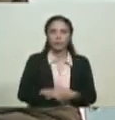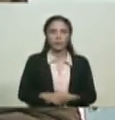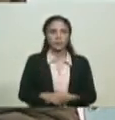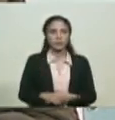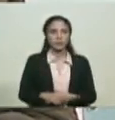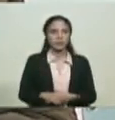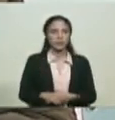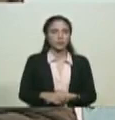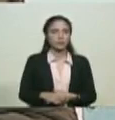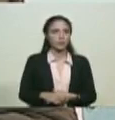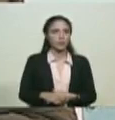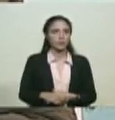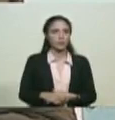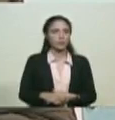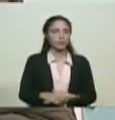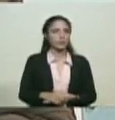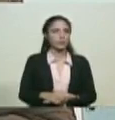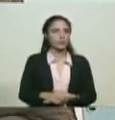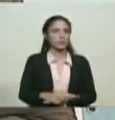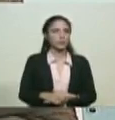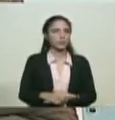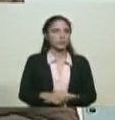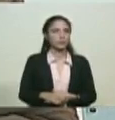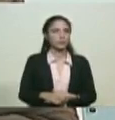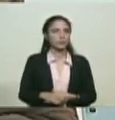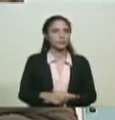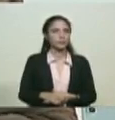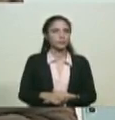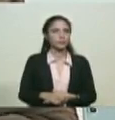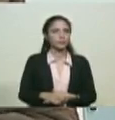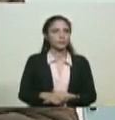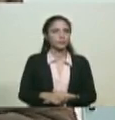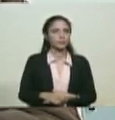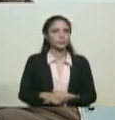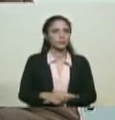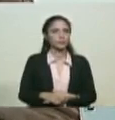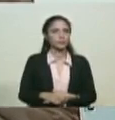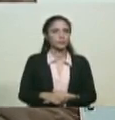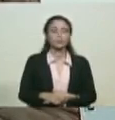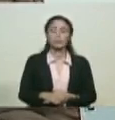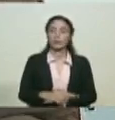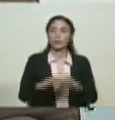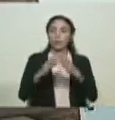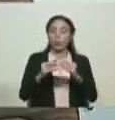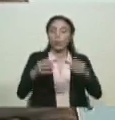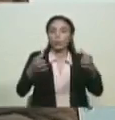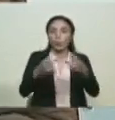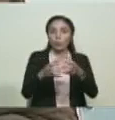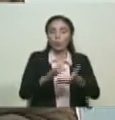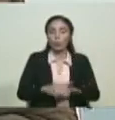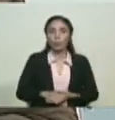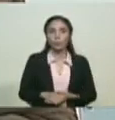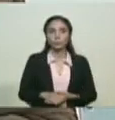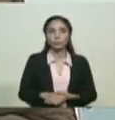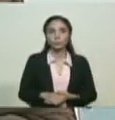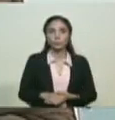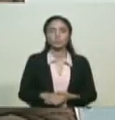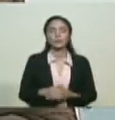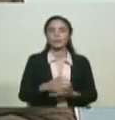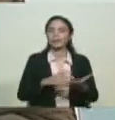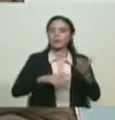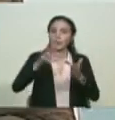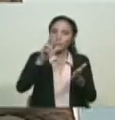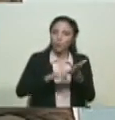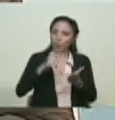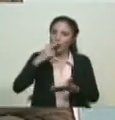lineamientos que estableció el presidente chávez en el documento que se aprobó se divulgó en